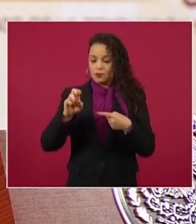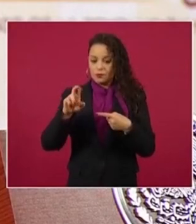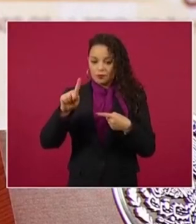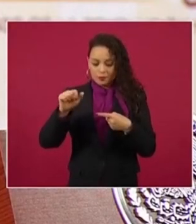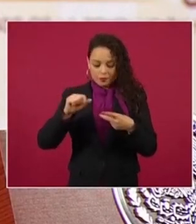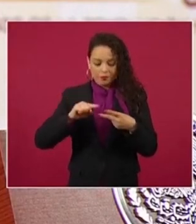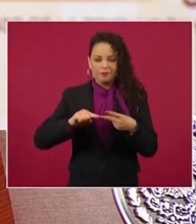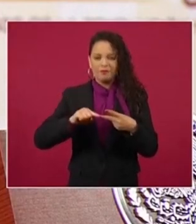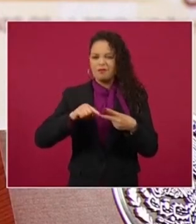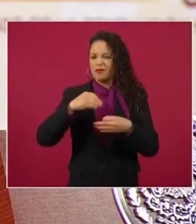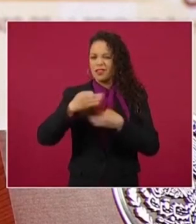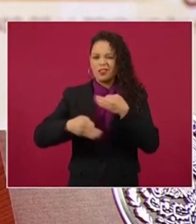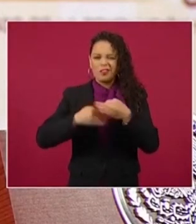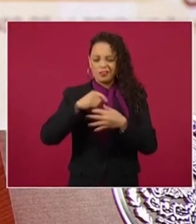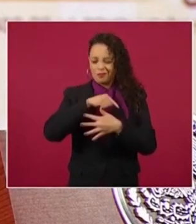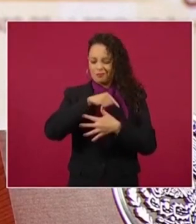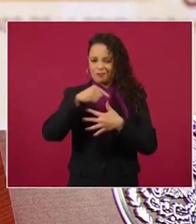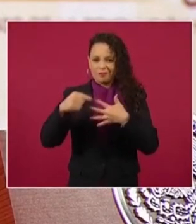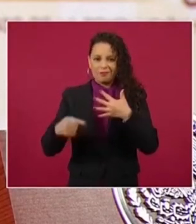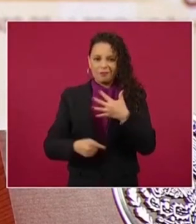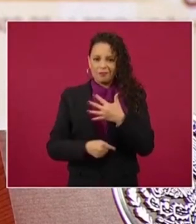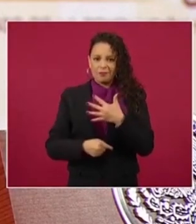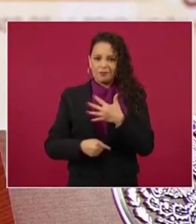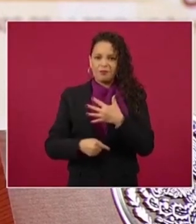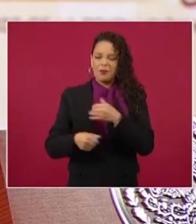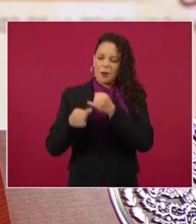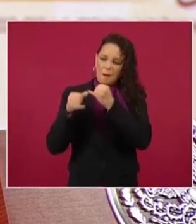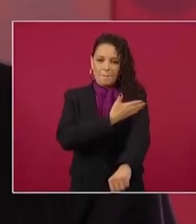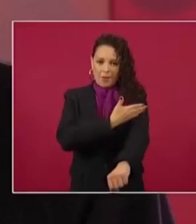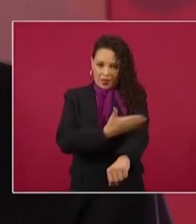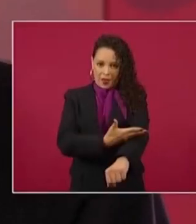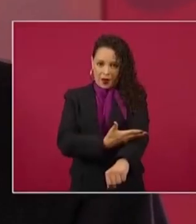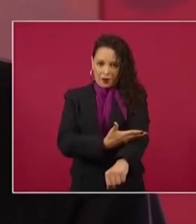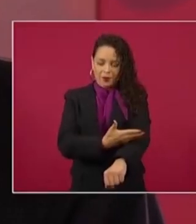para noticias 12 luisa centeno